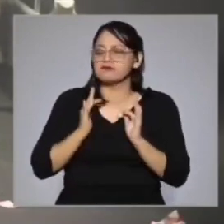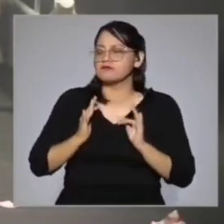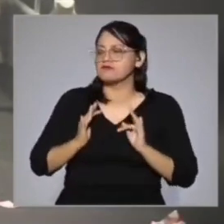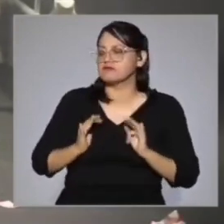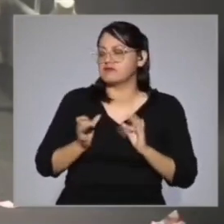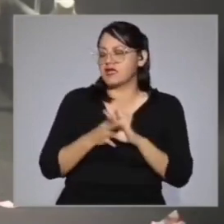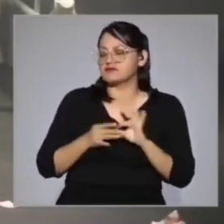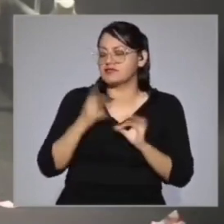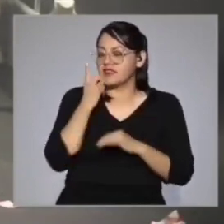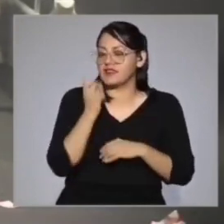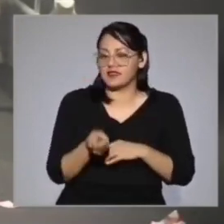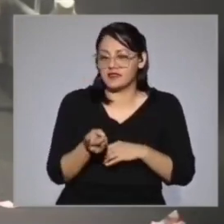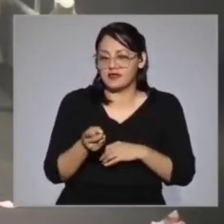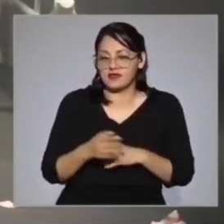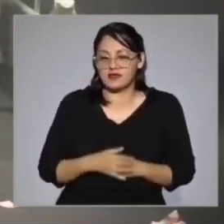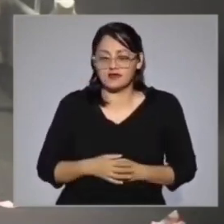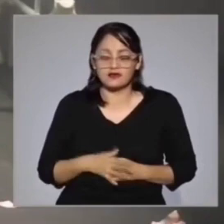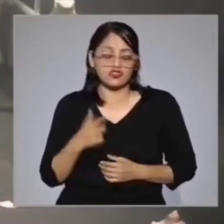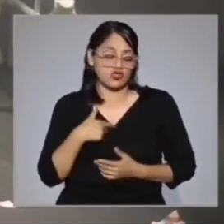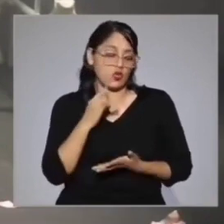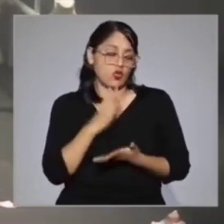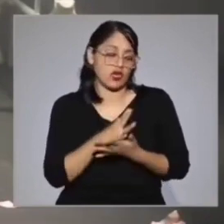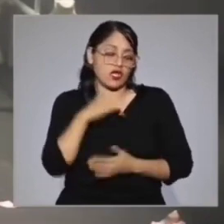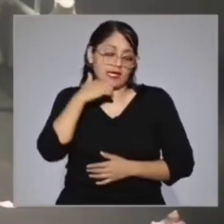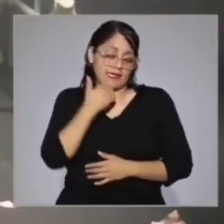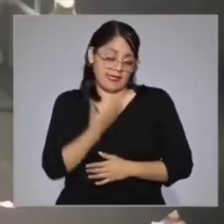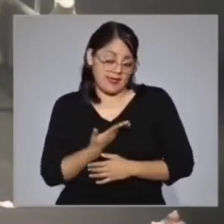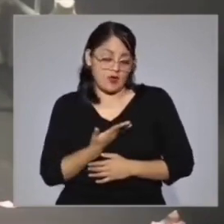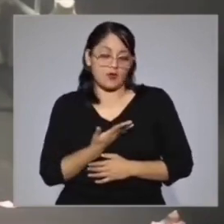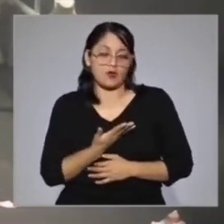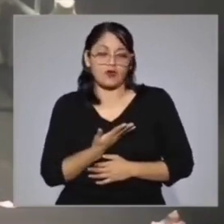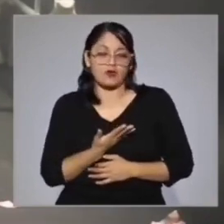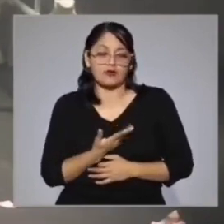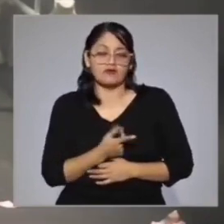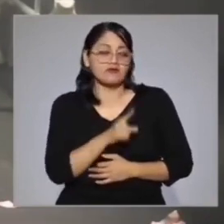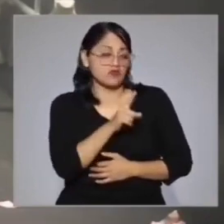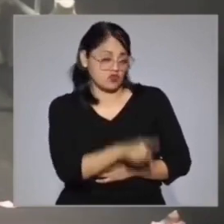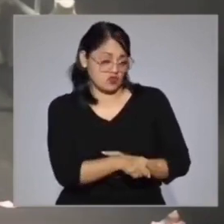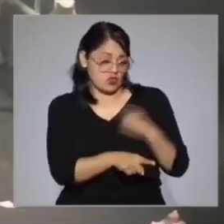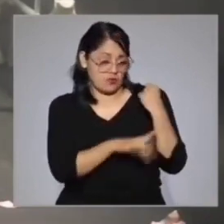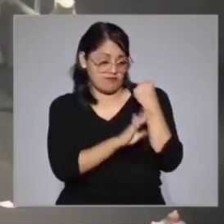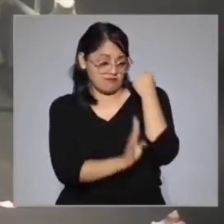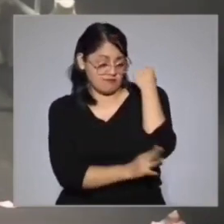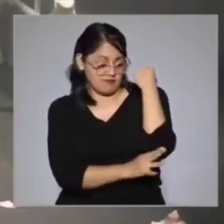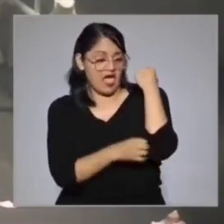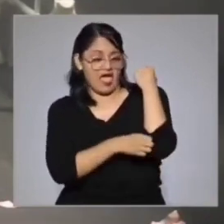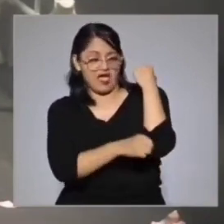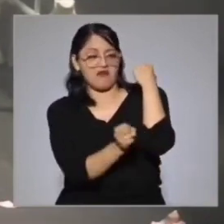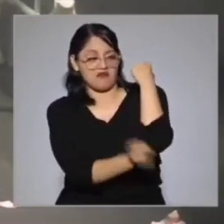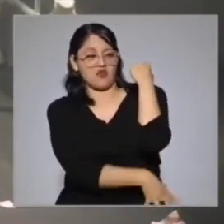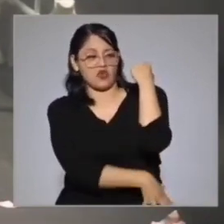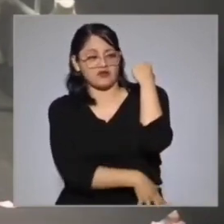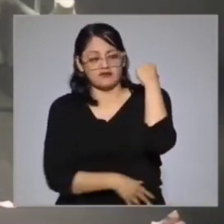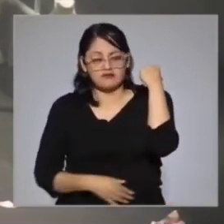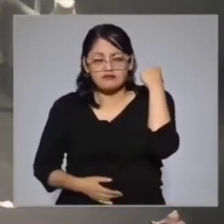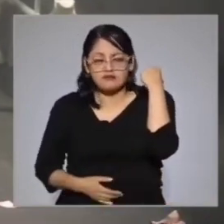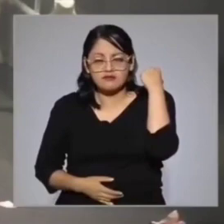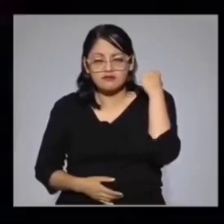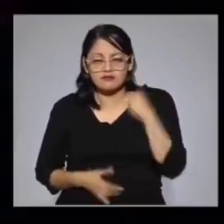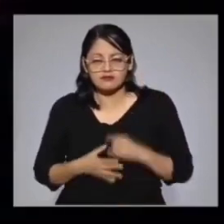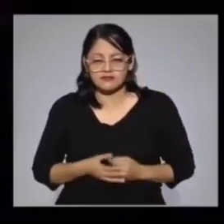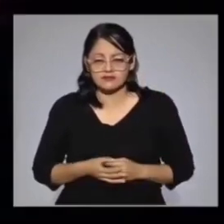tranquilo. Lo único que quiero es que abortes ese producto que llevas en tu vientre.